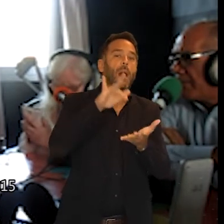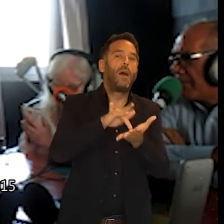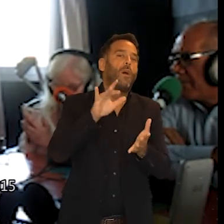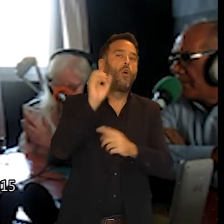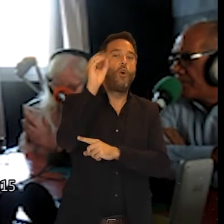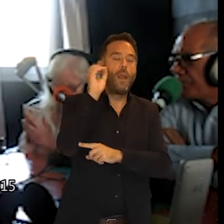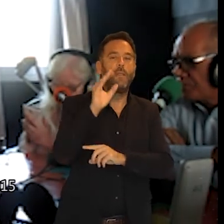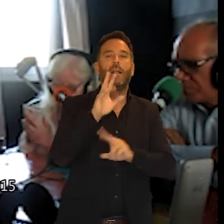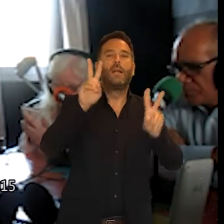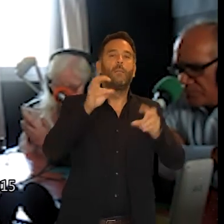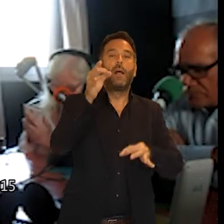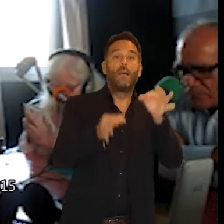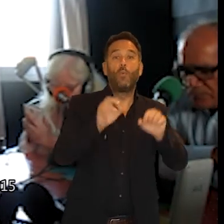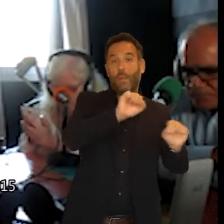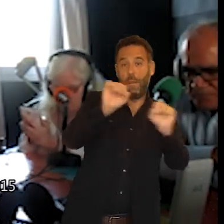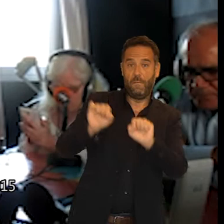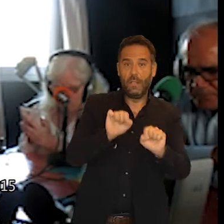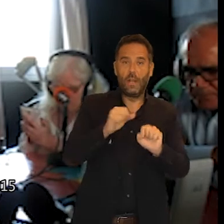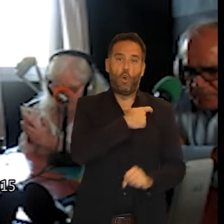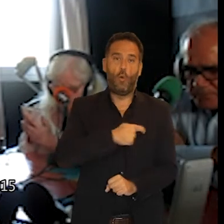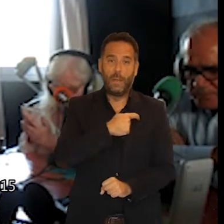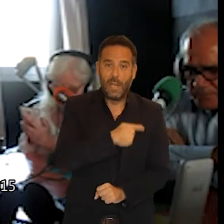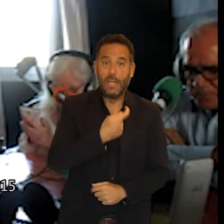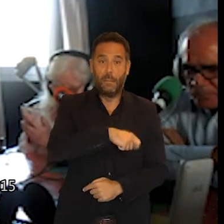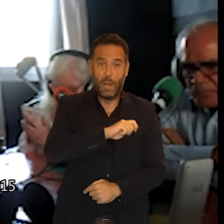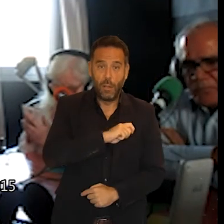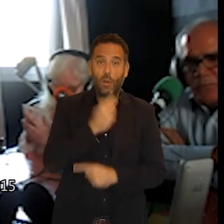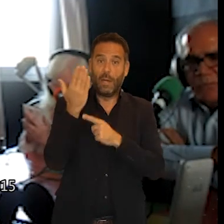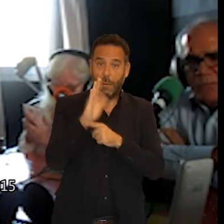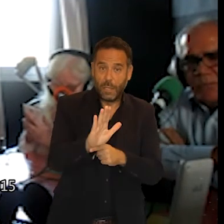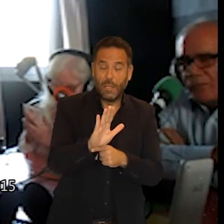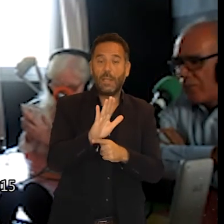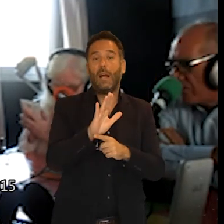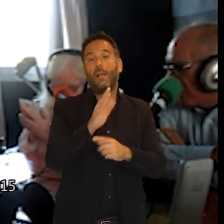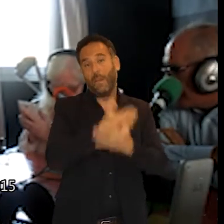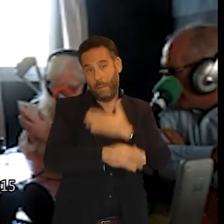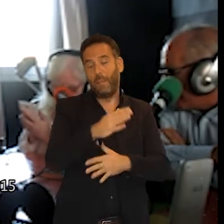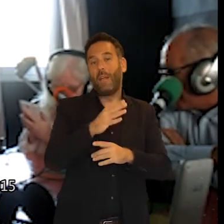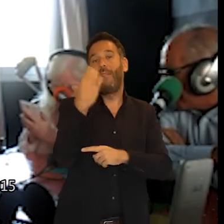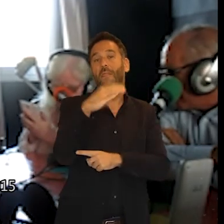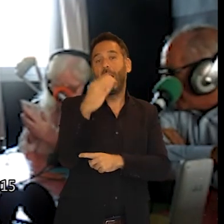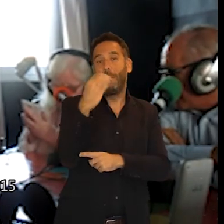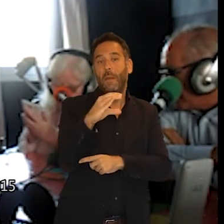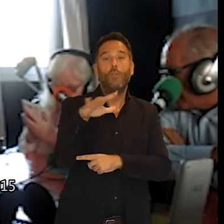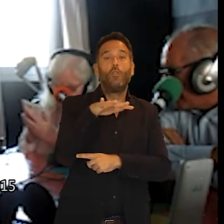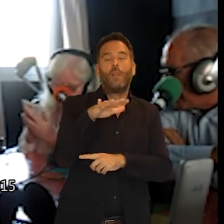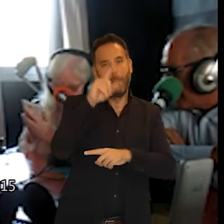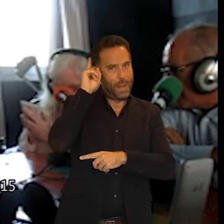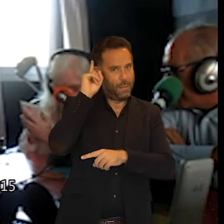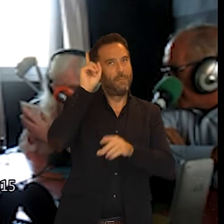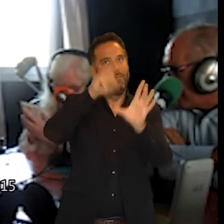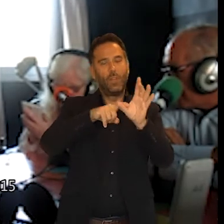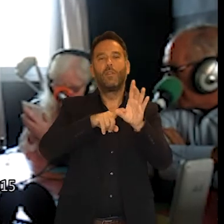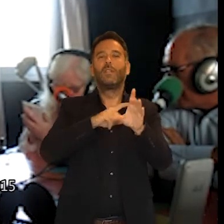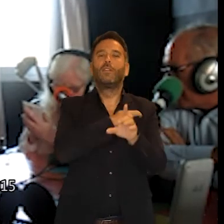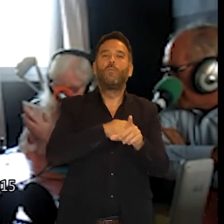que han organizado el Comité Español de Representantes de Personas con Discapacidad, CERMI, en la sede de la Comisión Europea en Madrid.